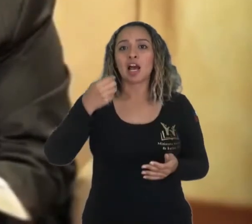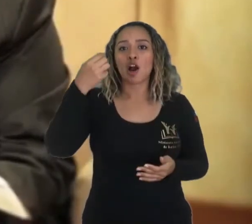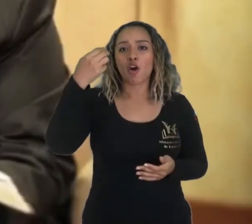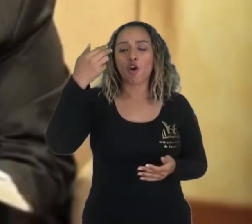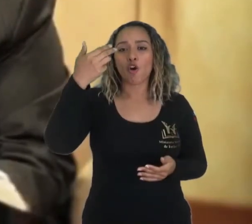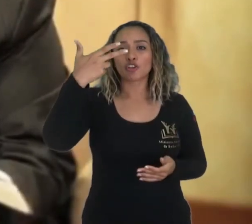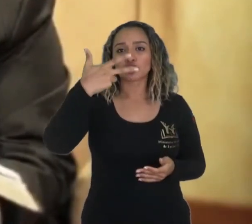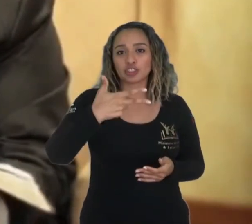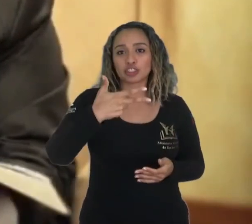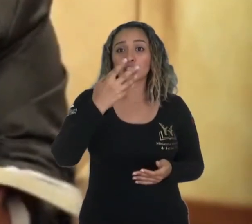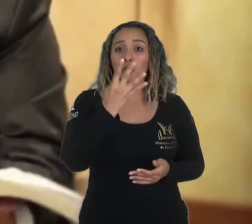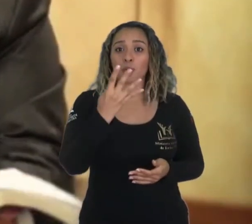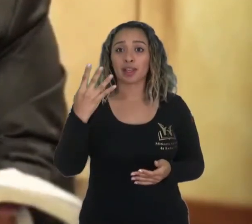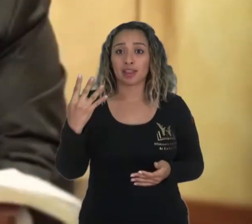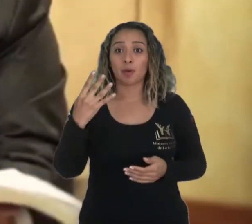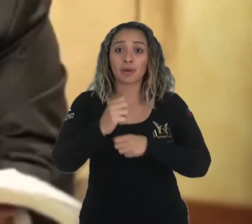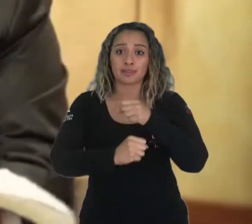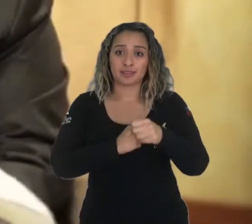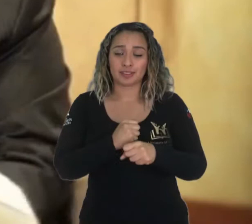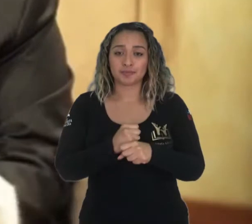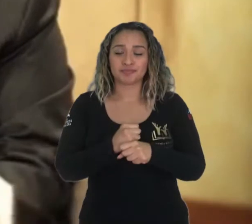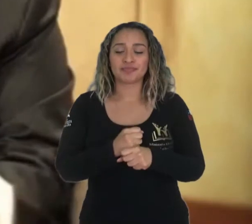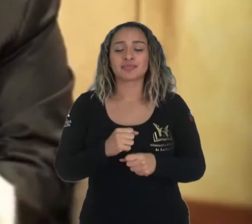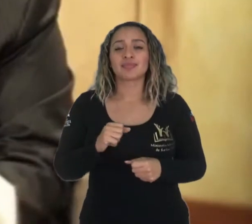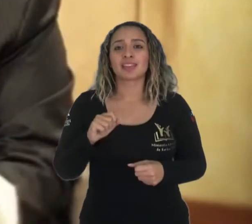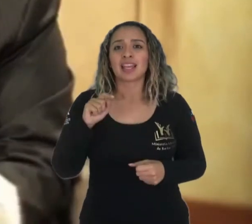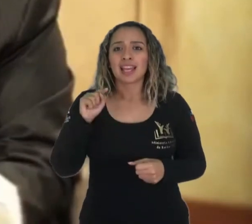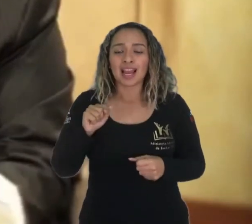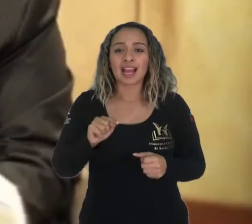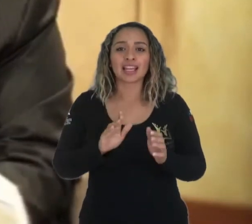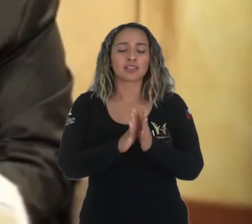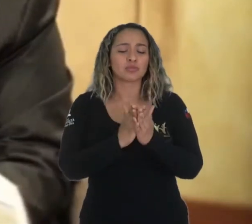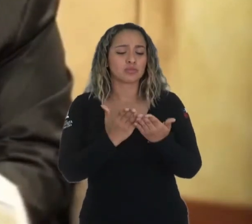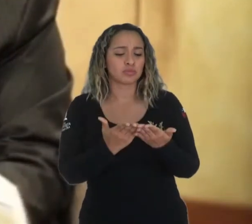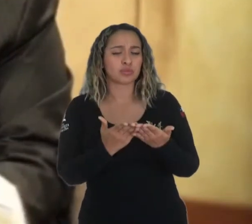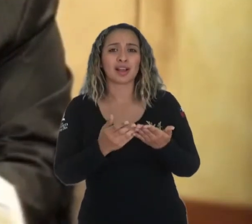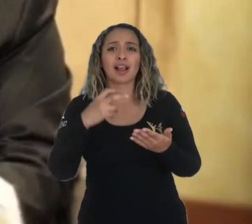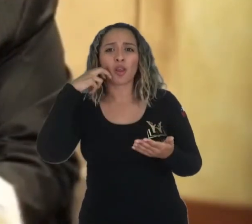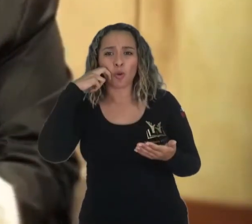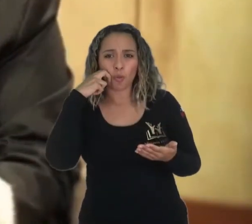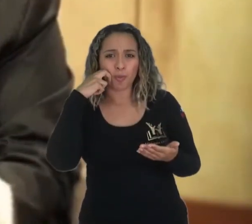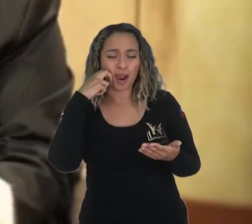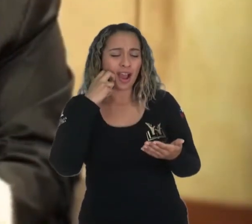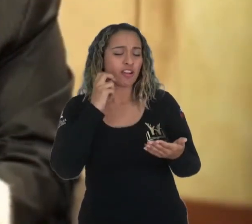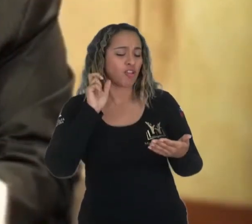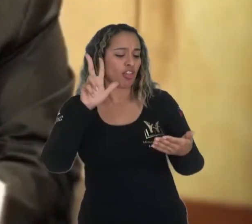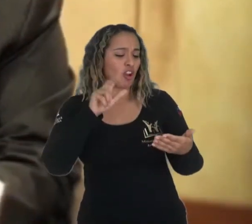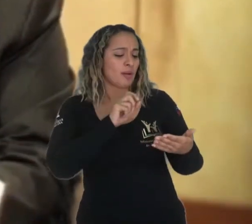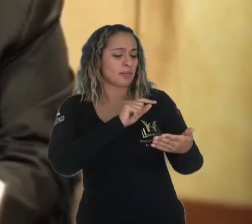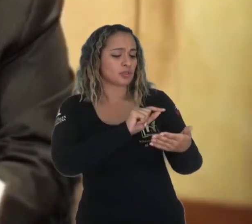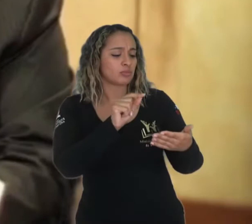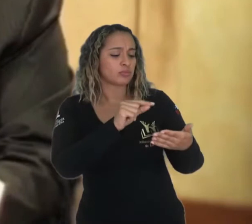Los libros de la vida se abrieron y la humanidad comenzó a ser juzgada, ese es un juicio de